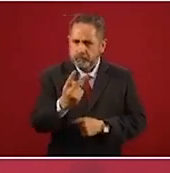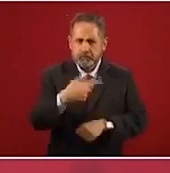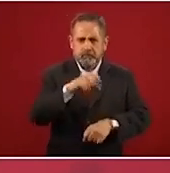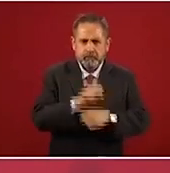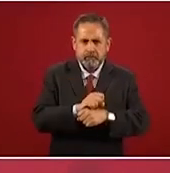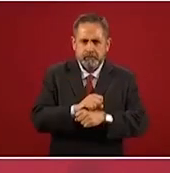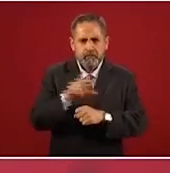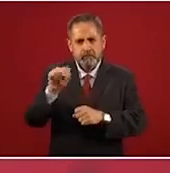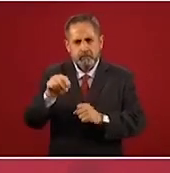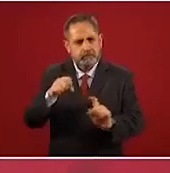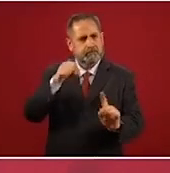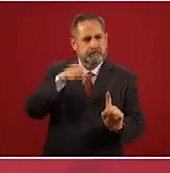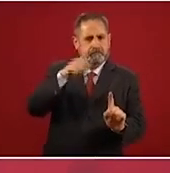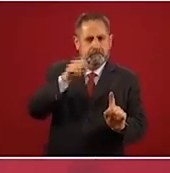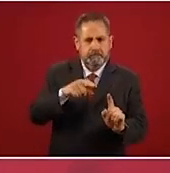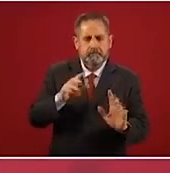no